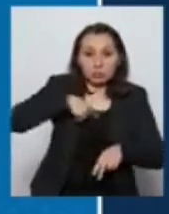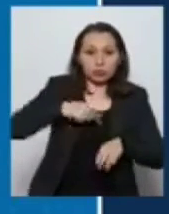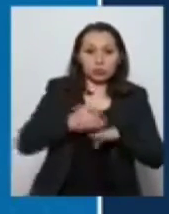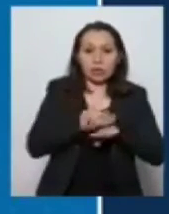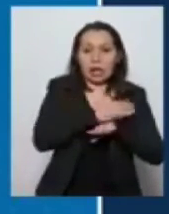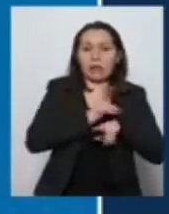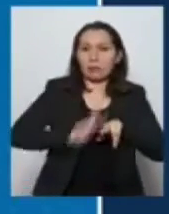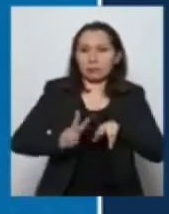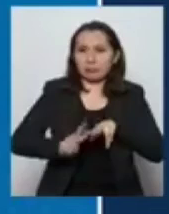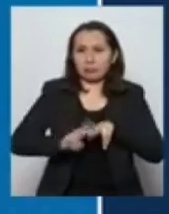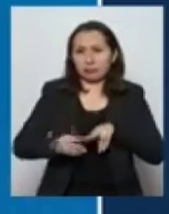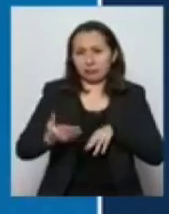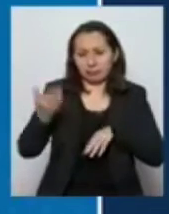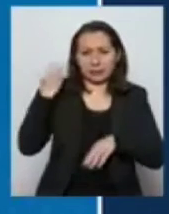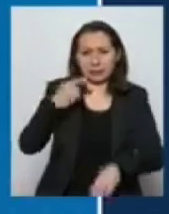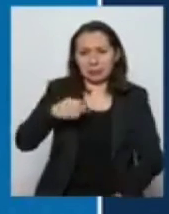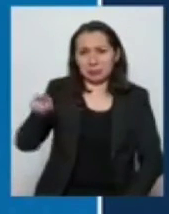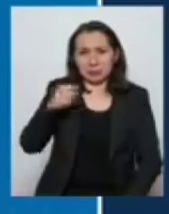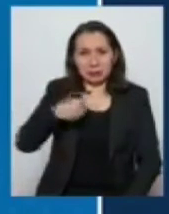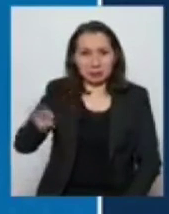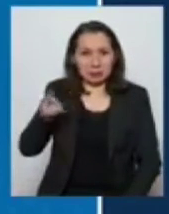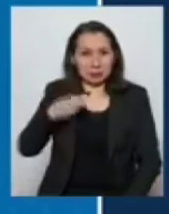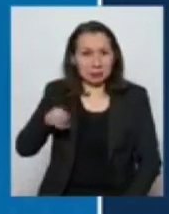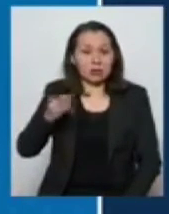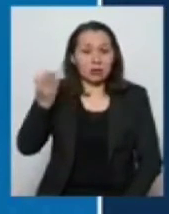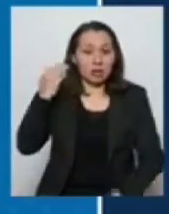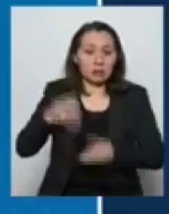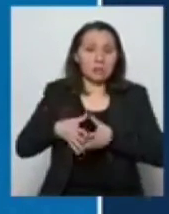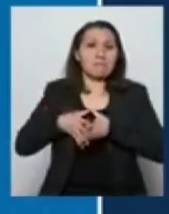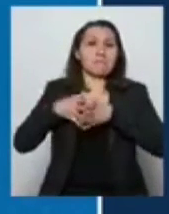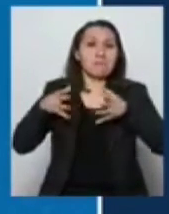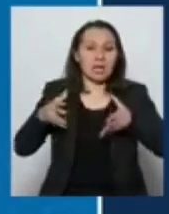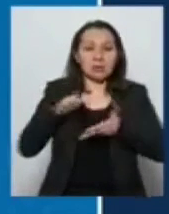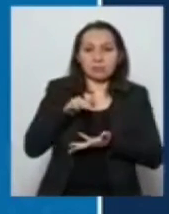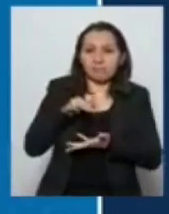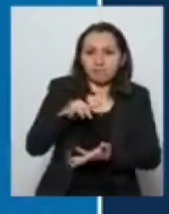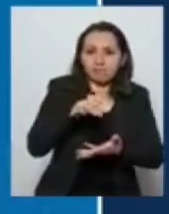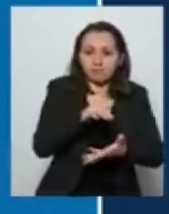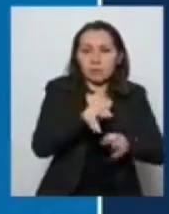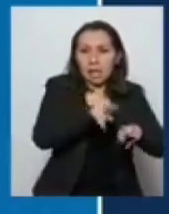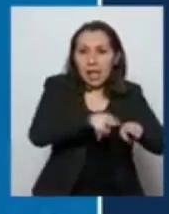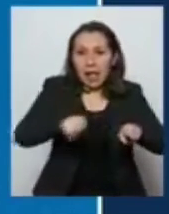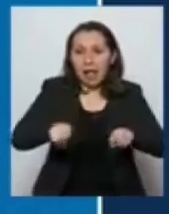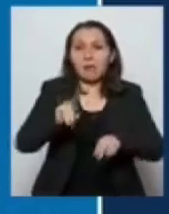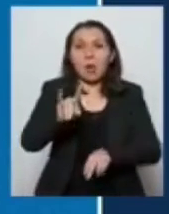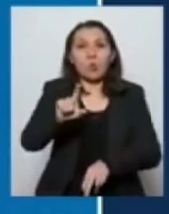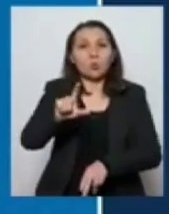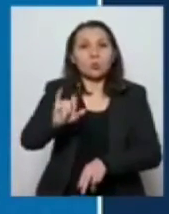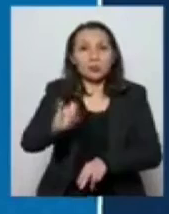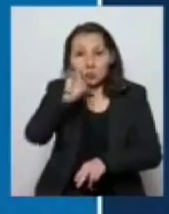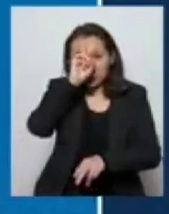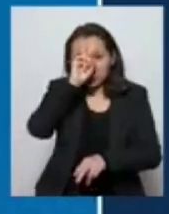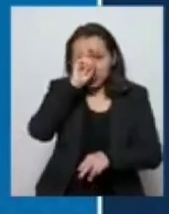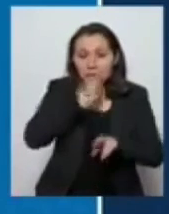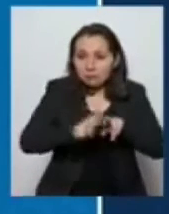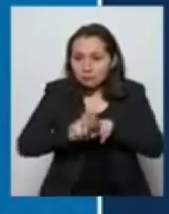hemos preparado desde ya hace varias semanas. Hemos aumentado nuestra capacidad de camas críticas en nuestro